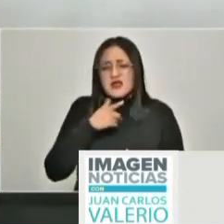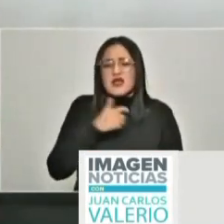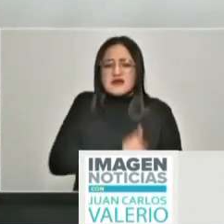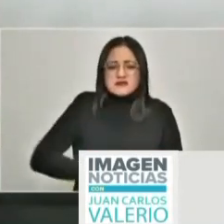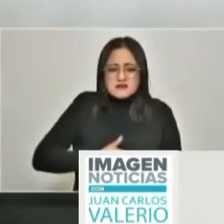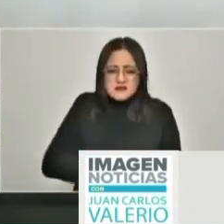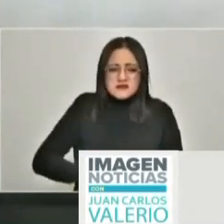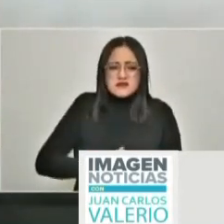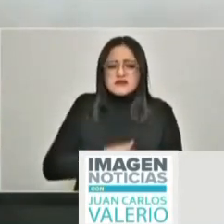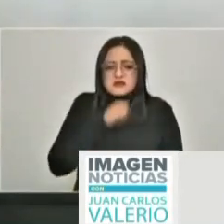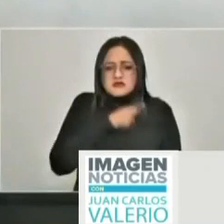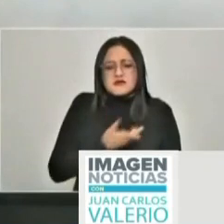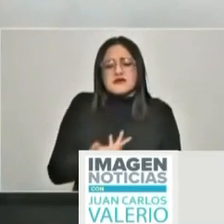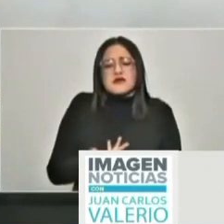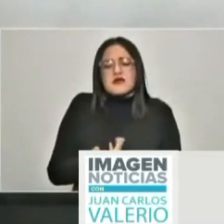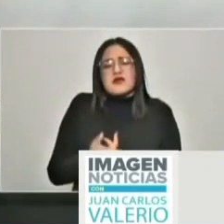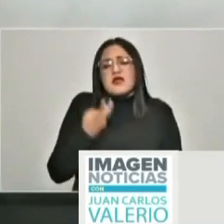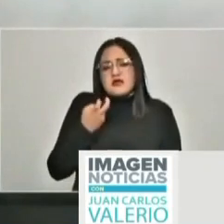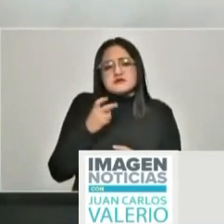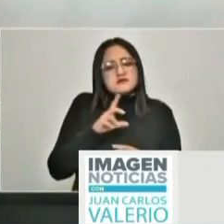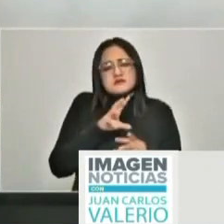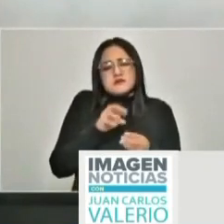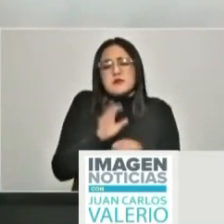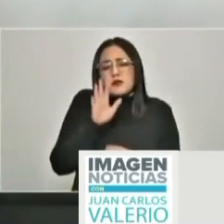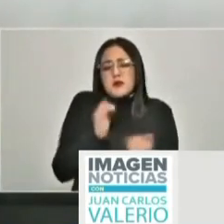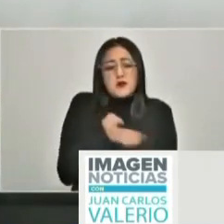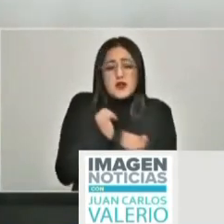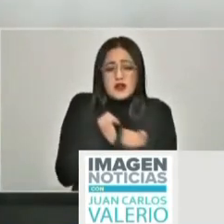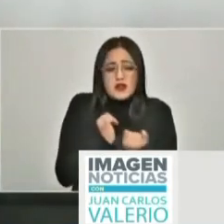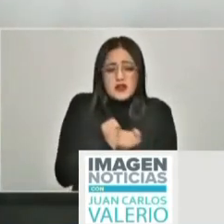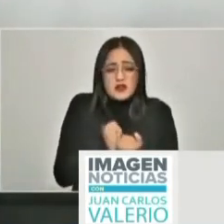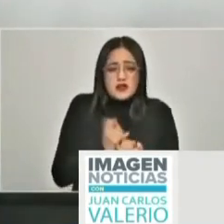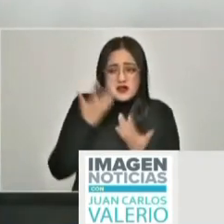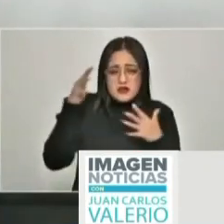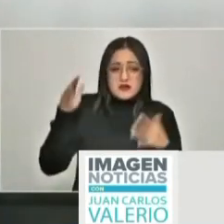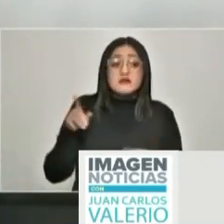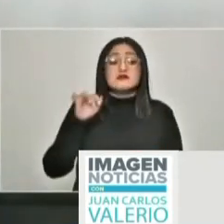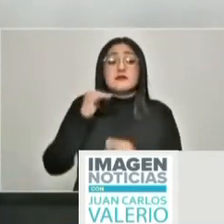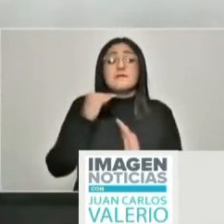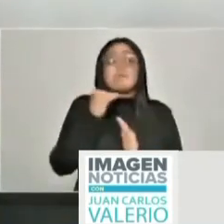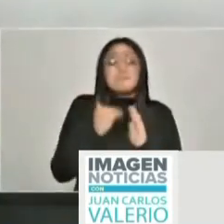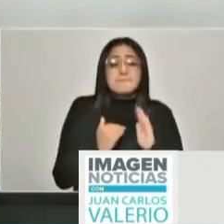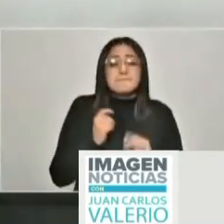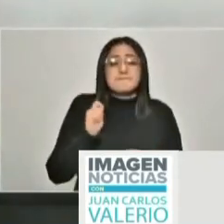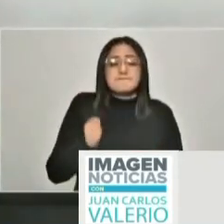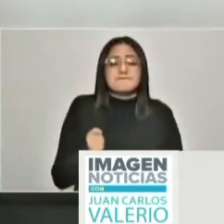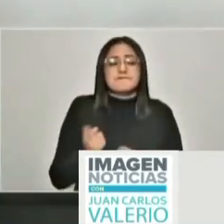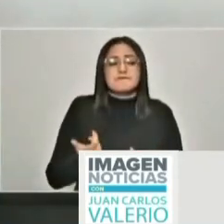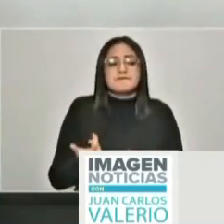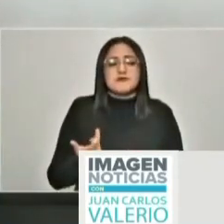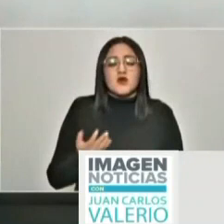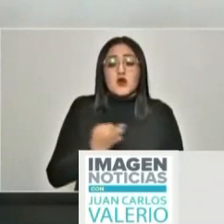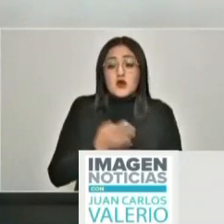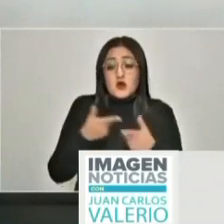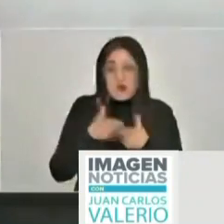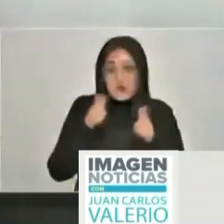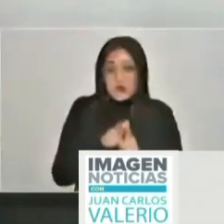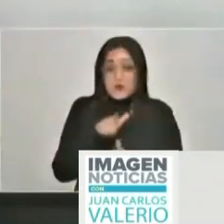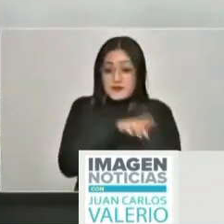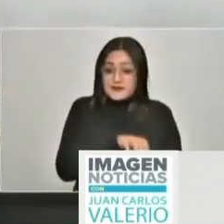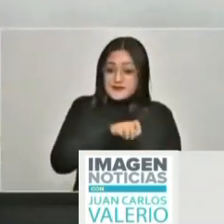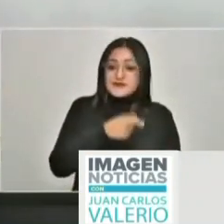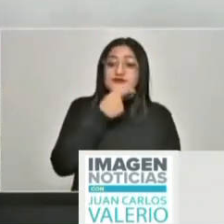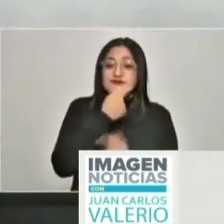diarreas, etcétera, es prácticamente similar. Sí disminuye en este grupo de